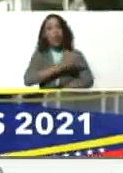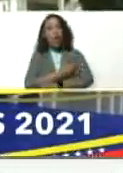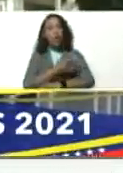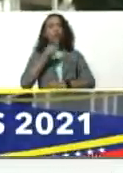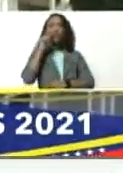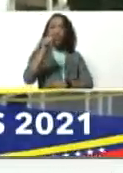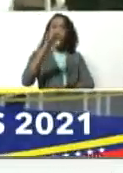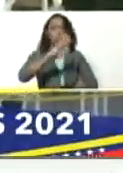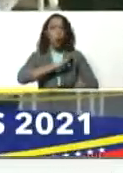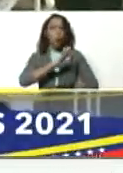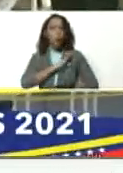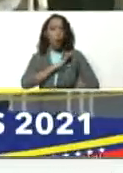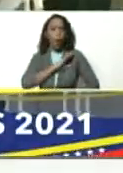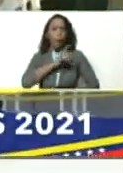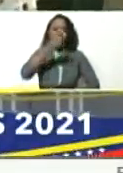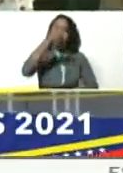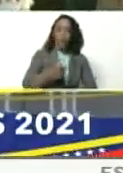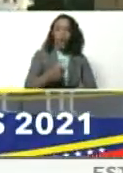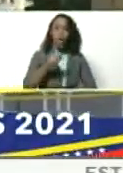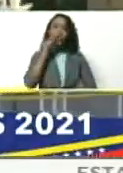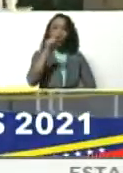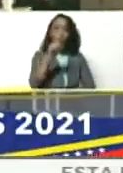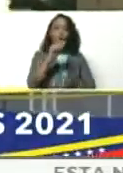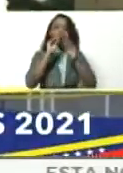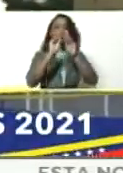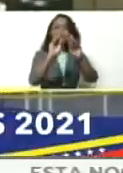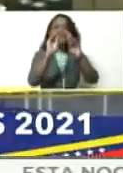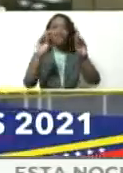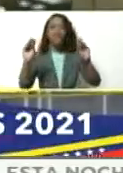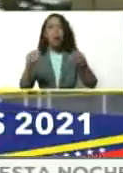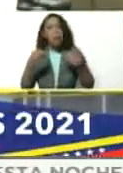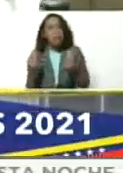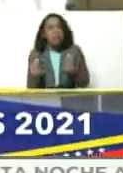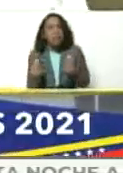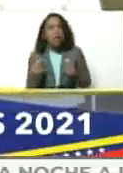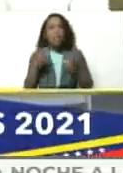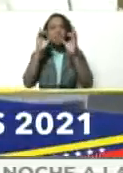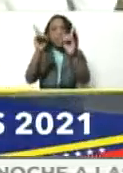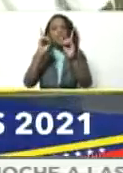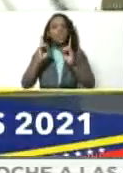compatriota, que fue convocado para que decidiera